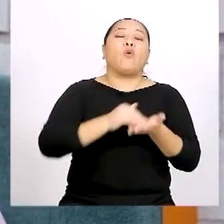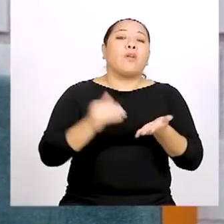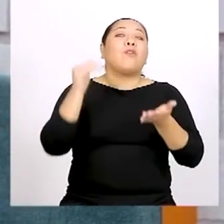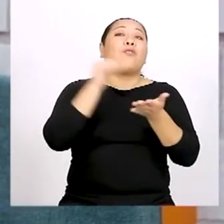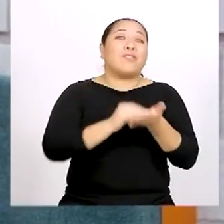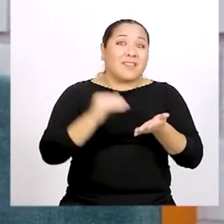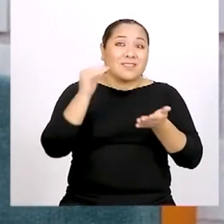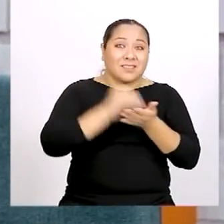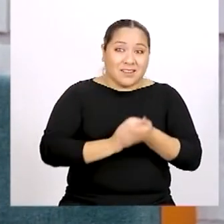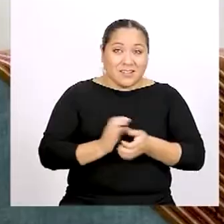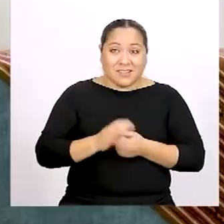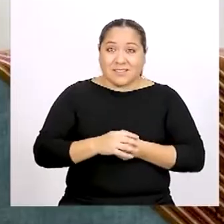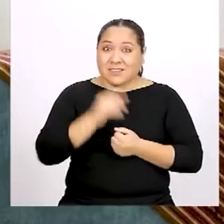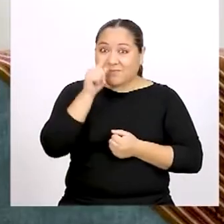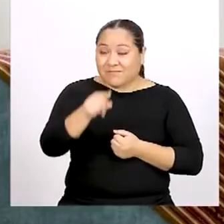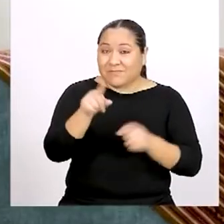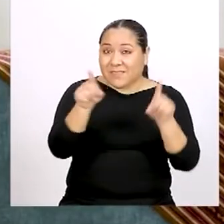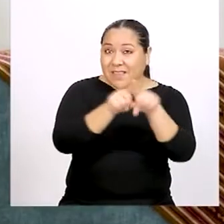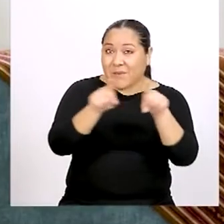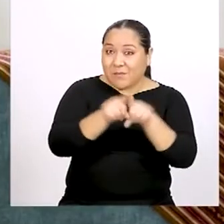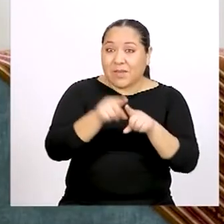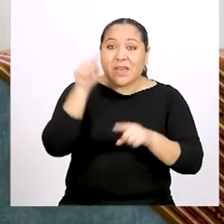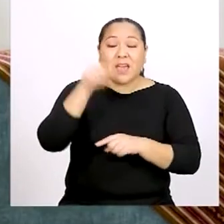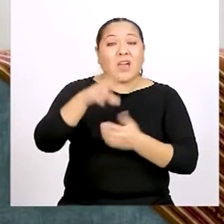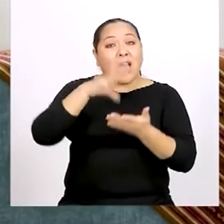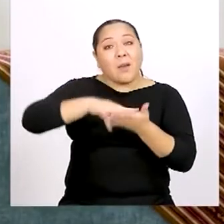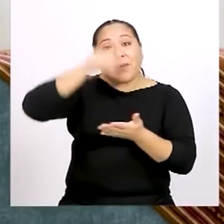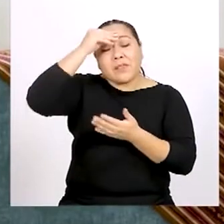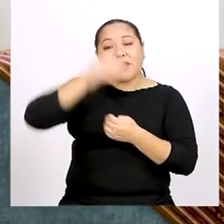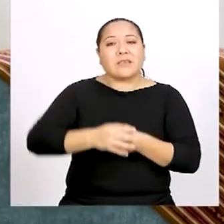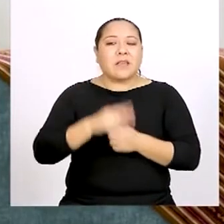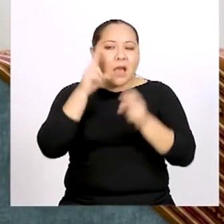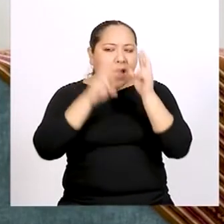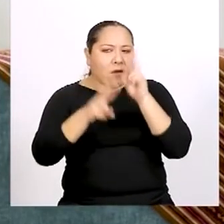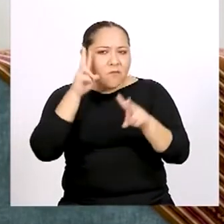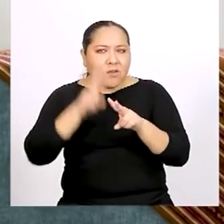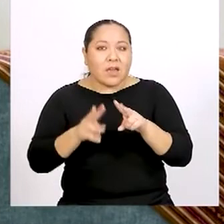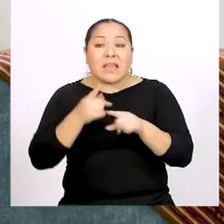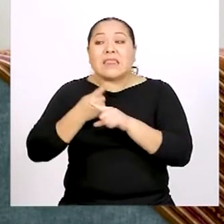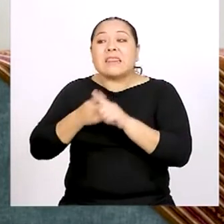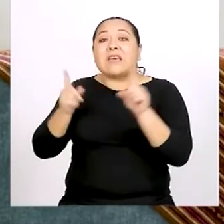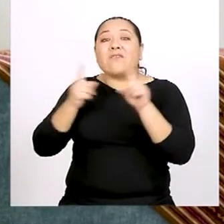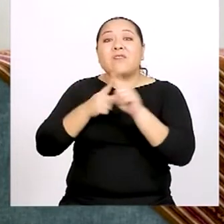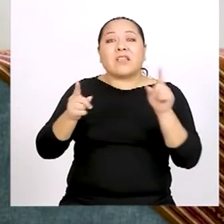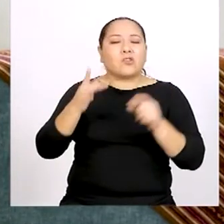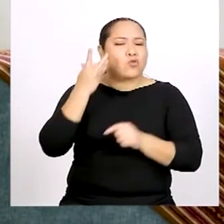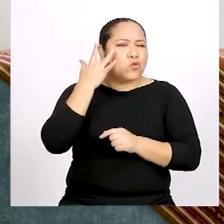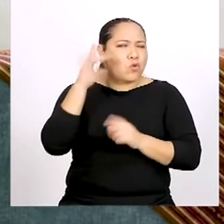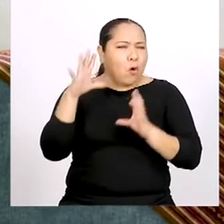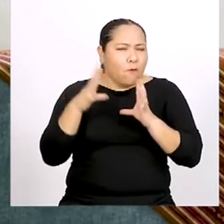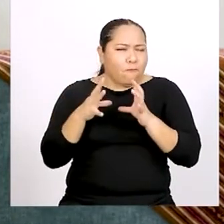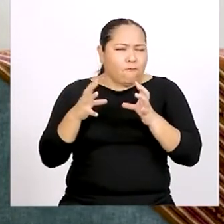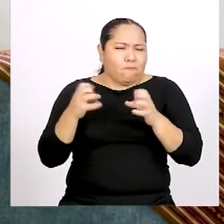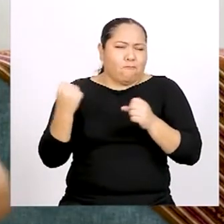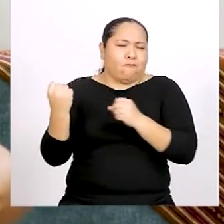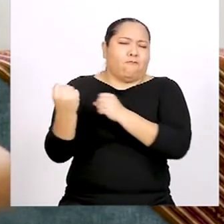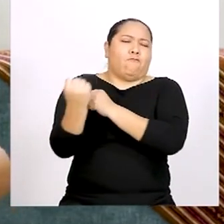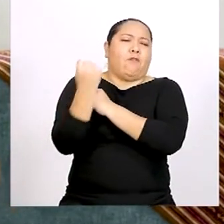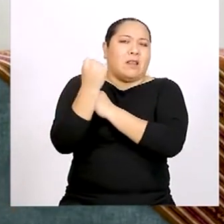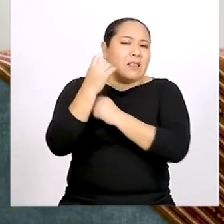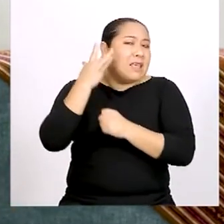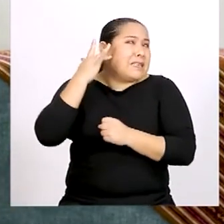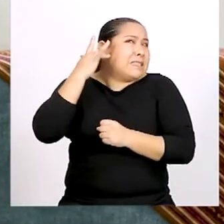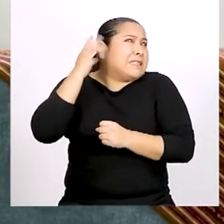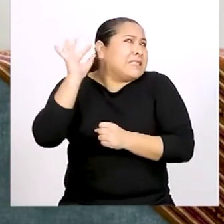repetir cada movimiento. Por otro lado, también aprendimos a reconocer y diferenciar sonidos